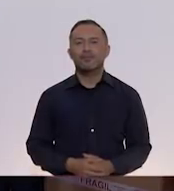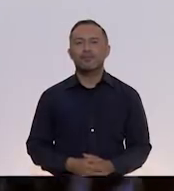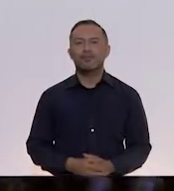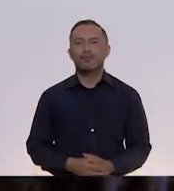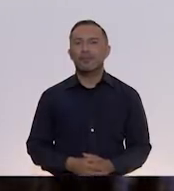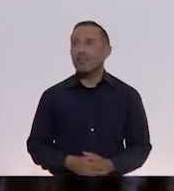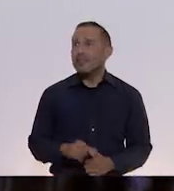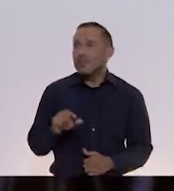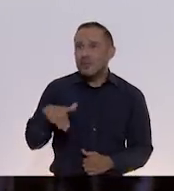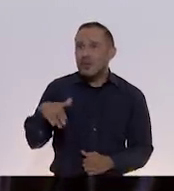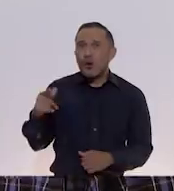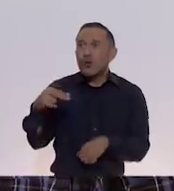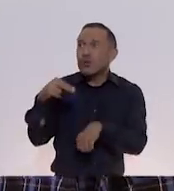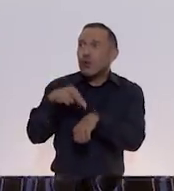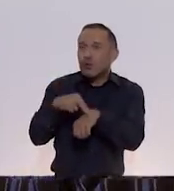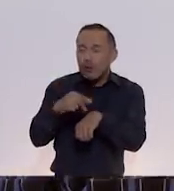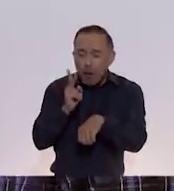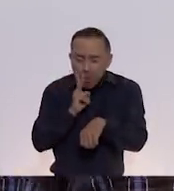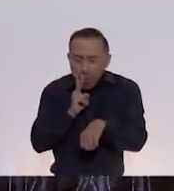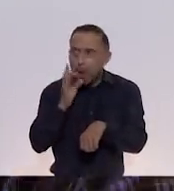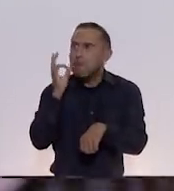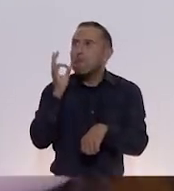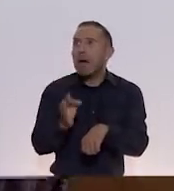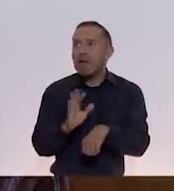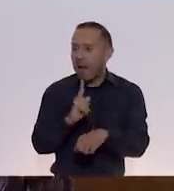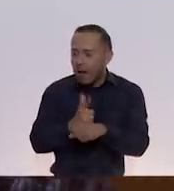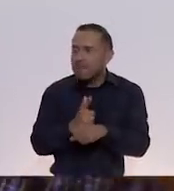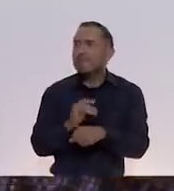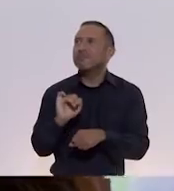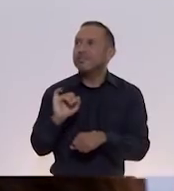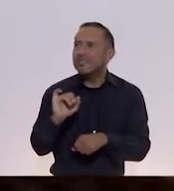Me lo acaba de confirmar la doctora. Felicidades, hermanita.